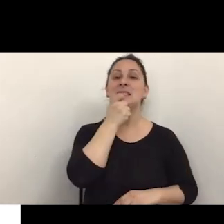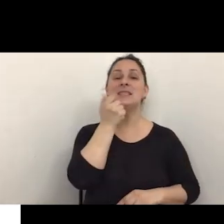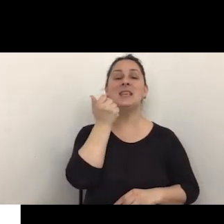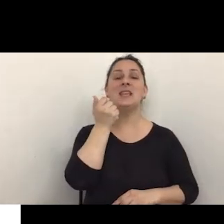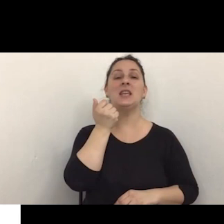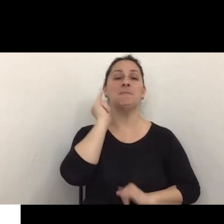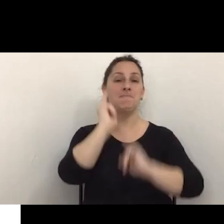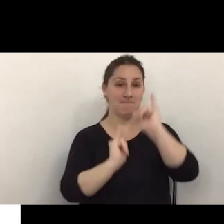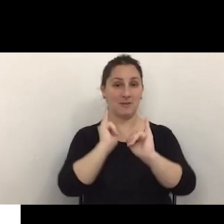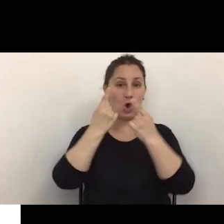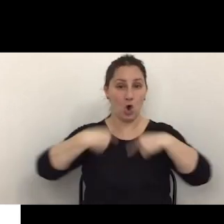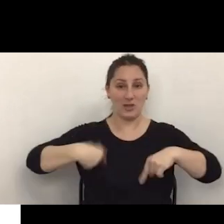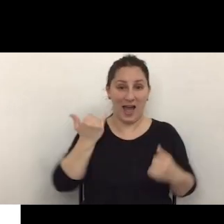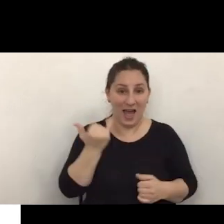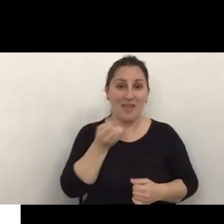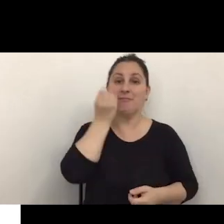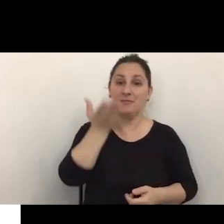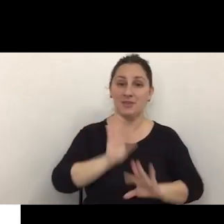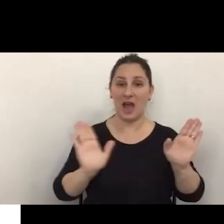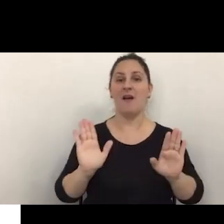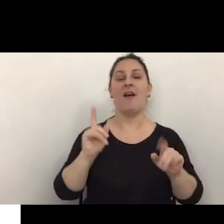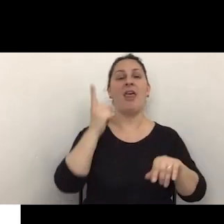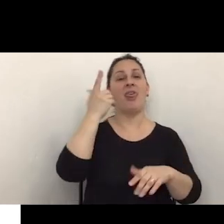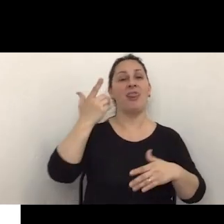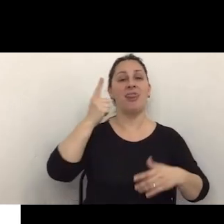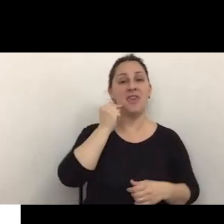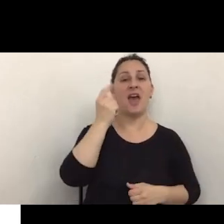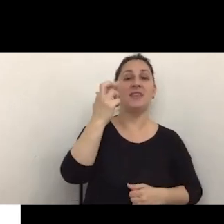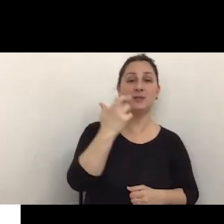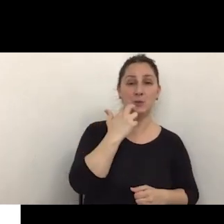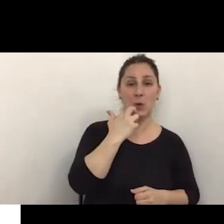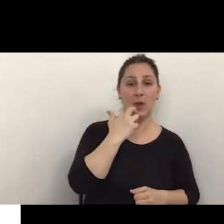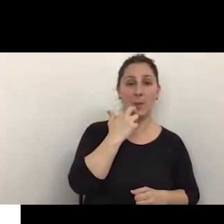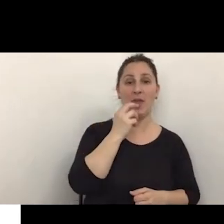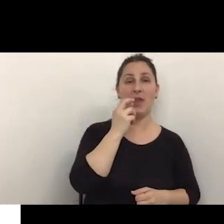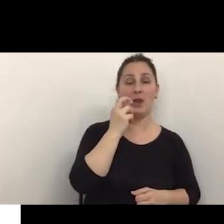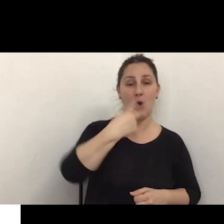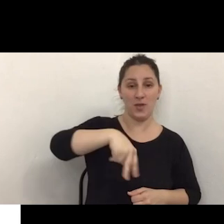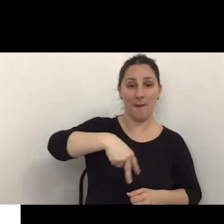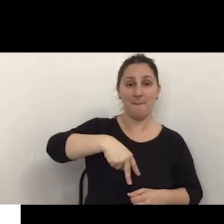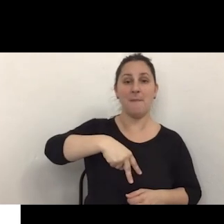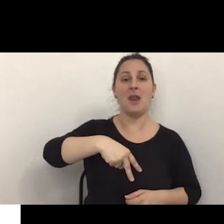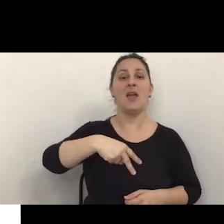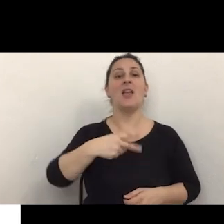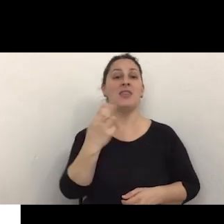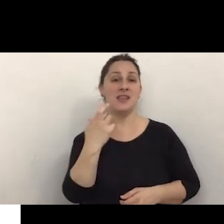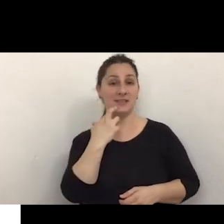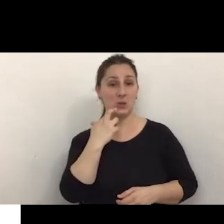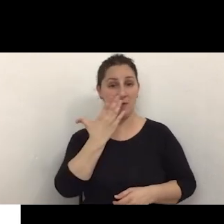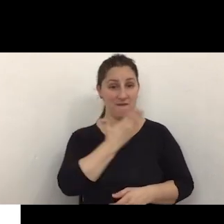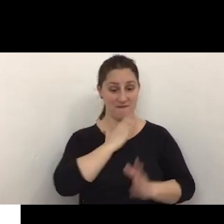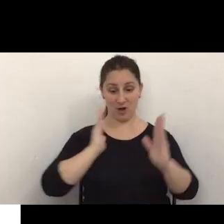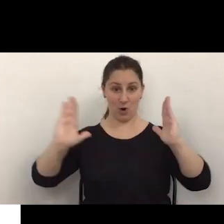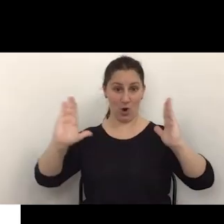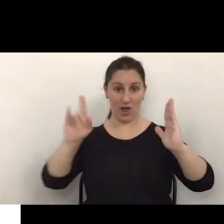de esa tenencia la hace entre los días 19 de noviembre y el 19 de febrero,